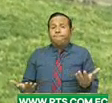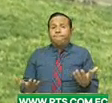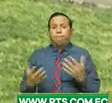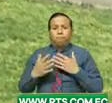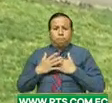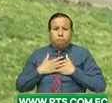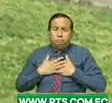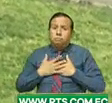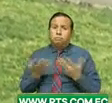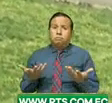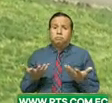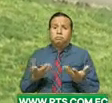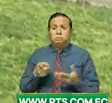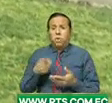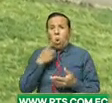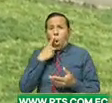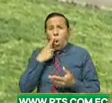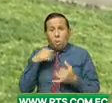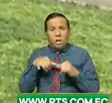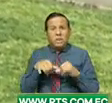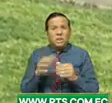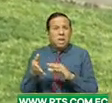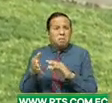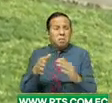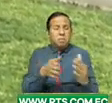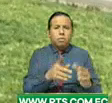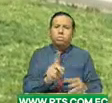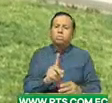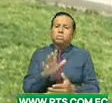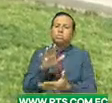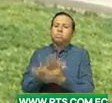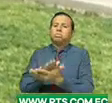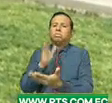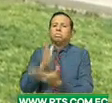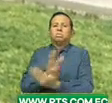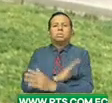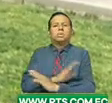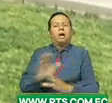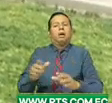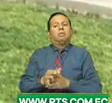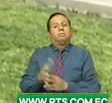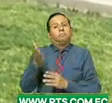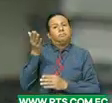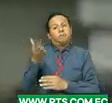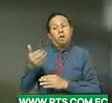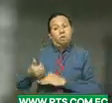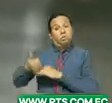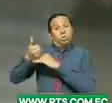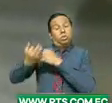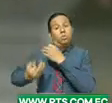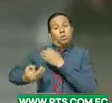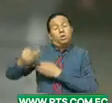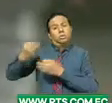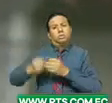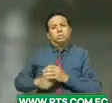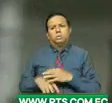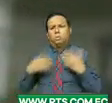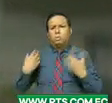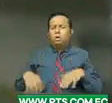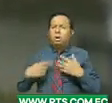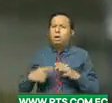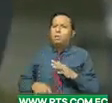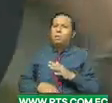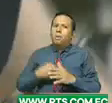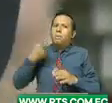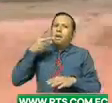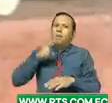ya no tendríamos más expectativas, sino que ya se dio la sentencia por el señor juez. Esta es la primera vez que las